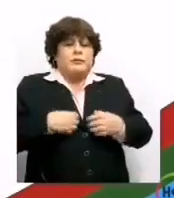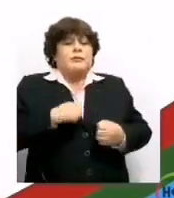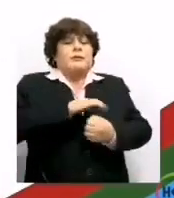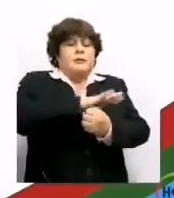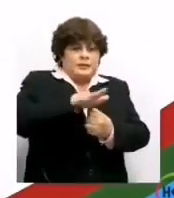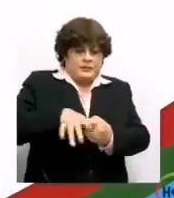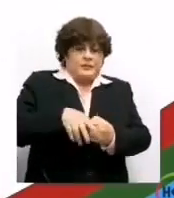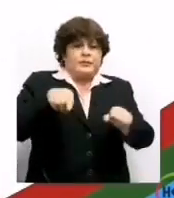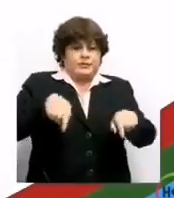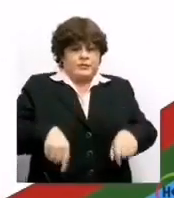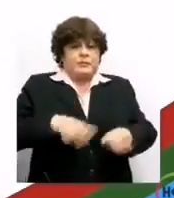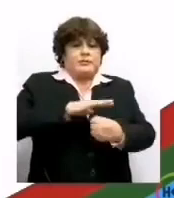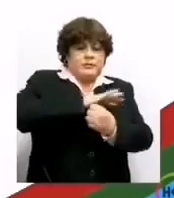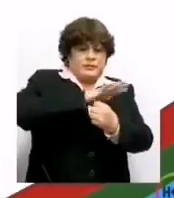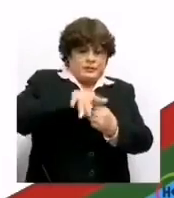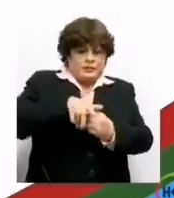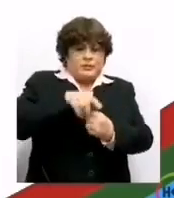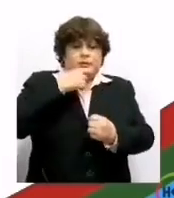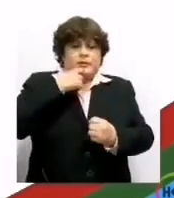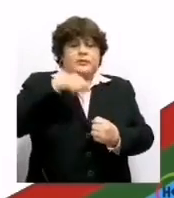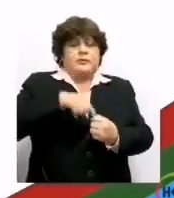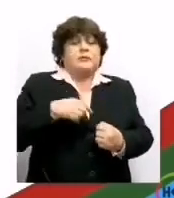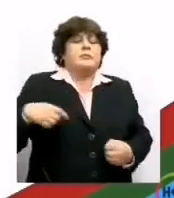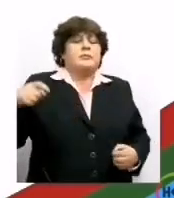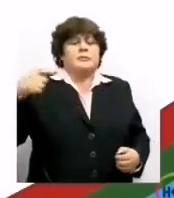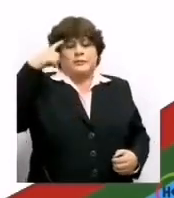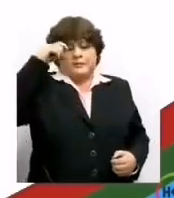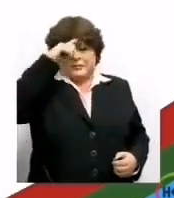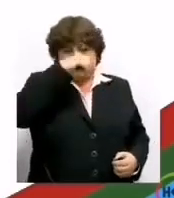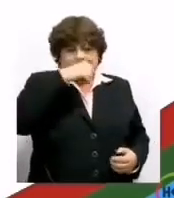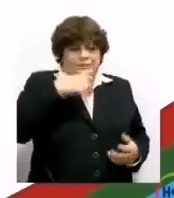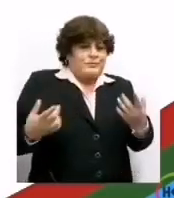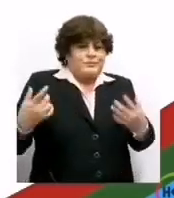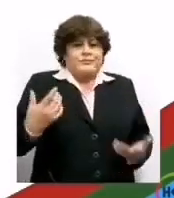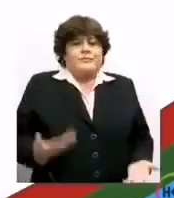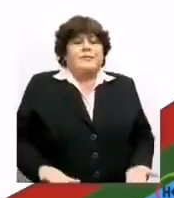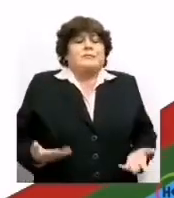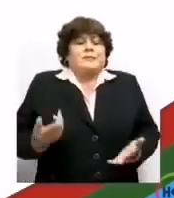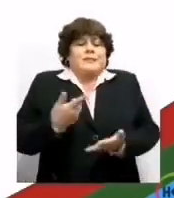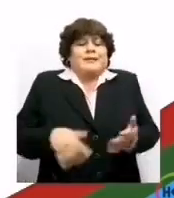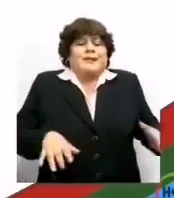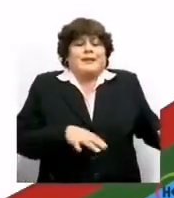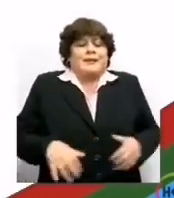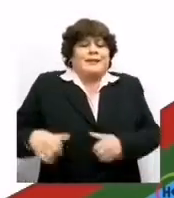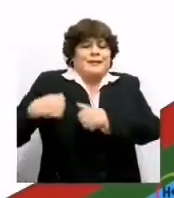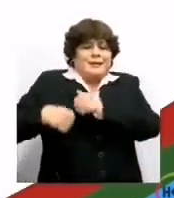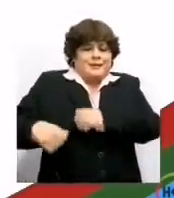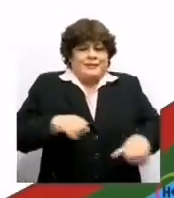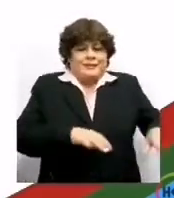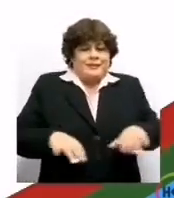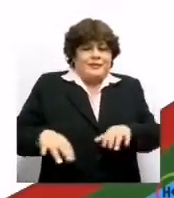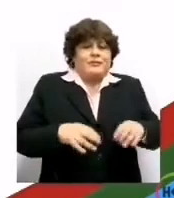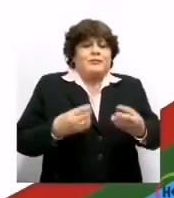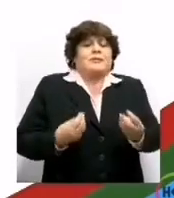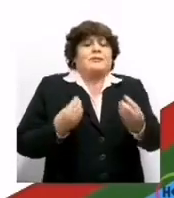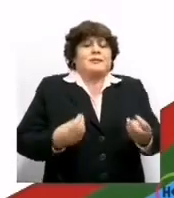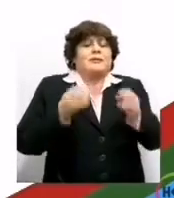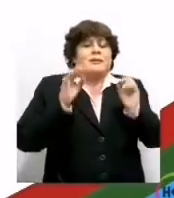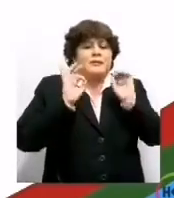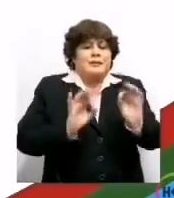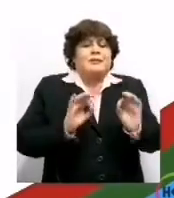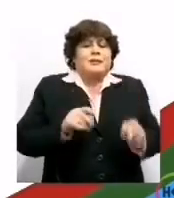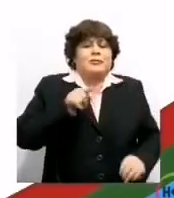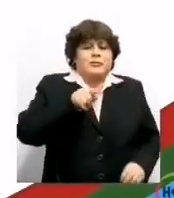estamos viviendo una pandemia tenemos una situación muy precaria pero Qué acciones concretas de